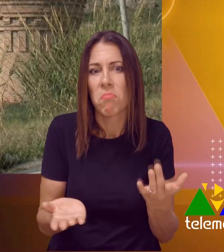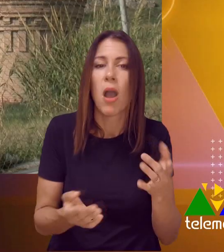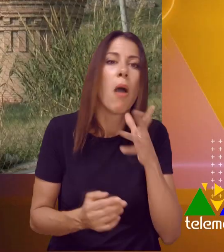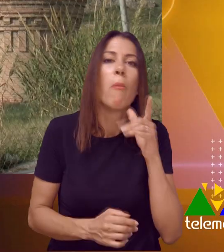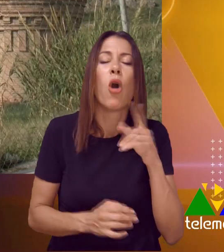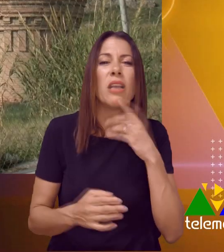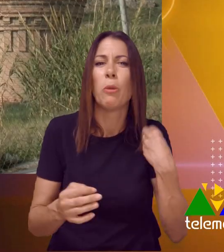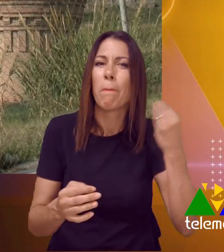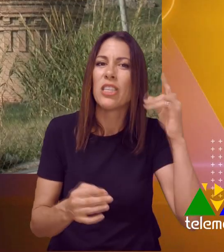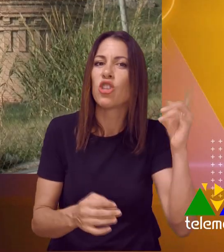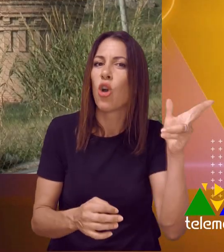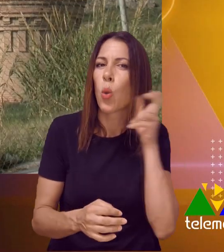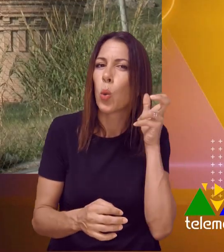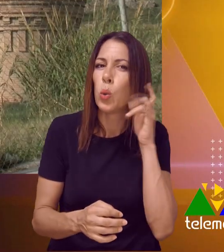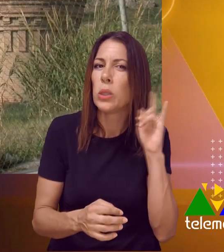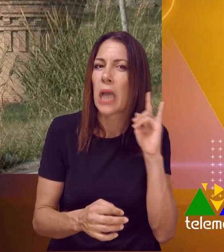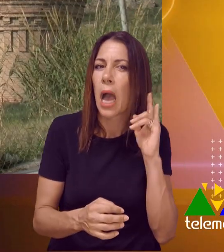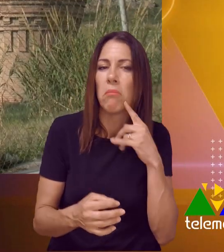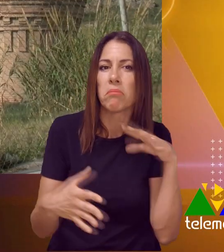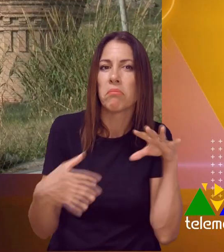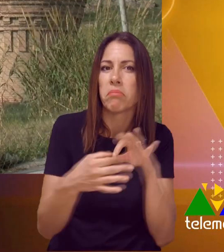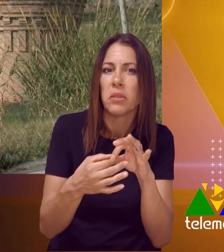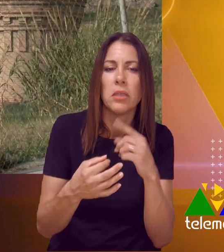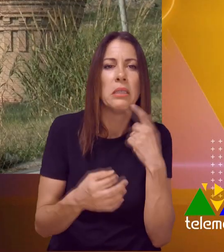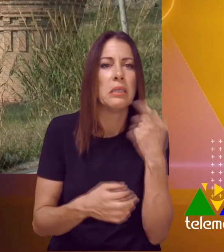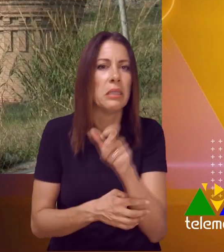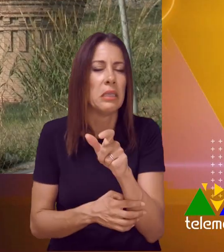sonora, pues se le dio el nombre de Gibraltarillo.